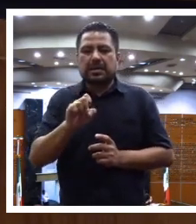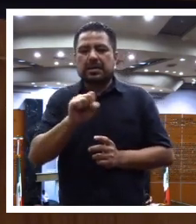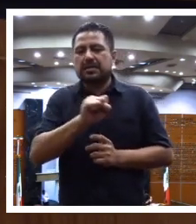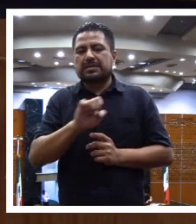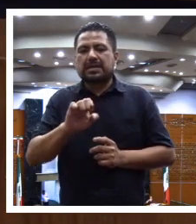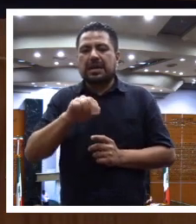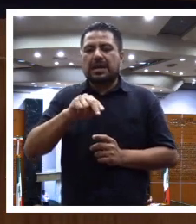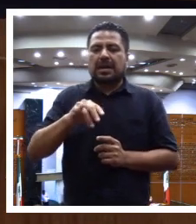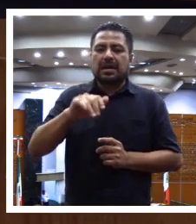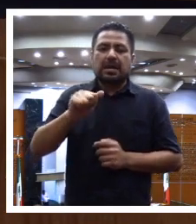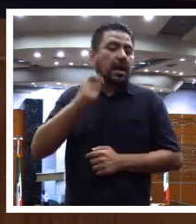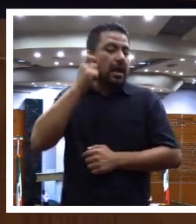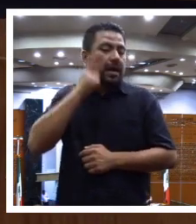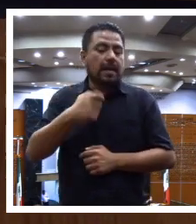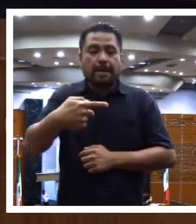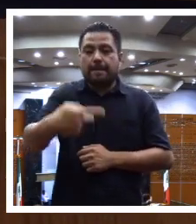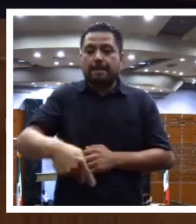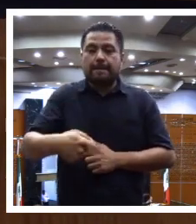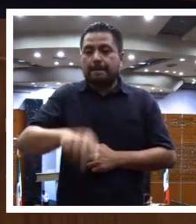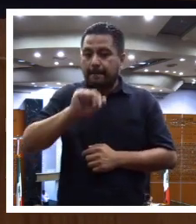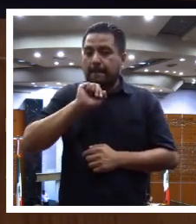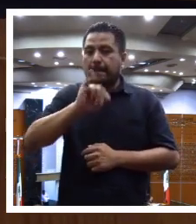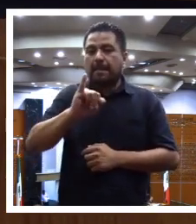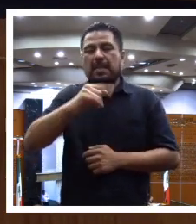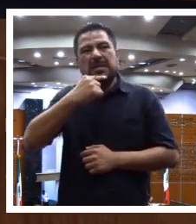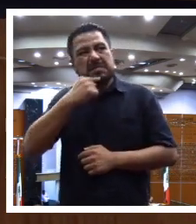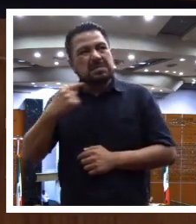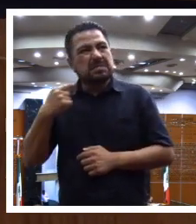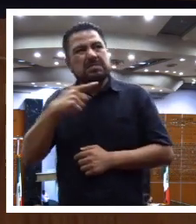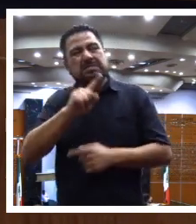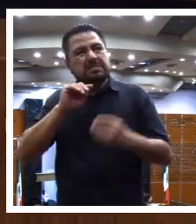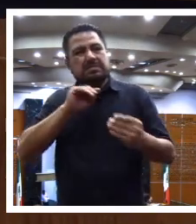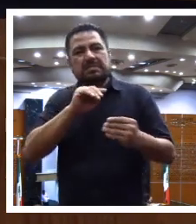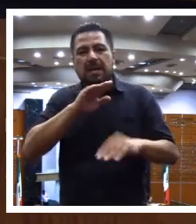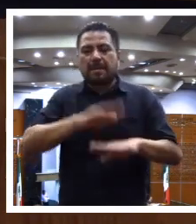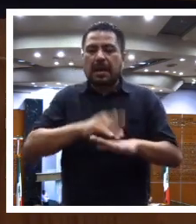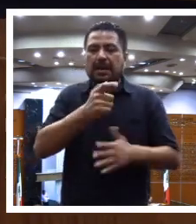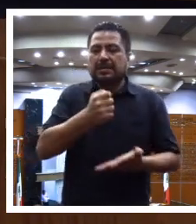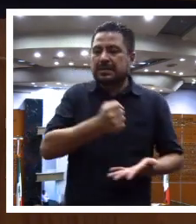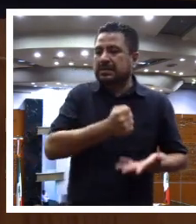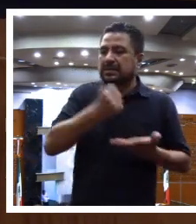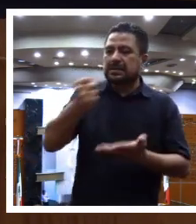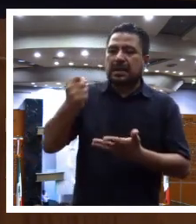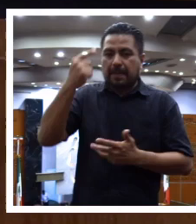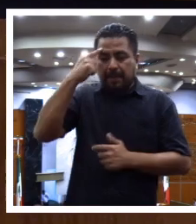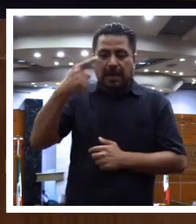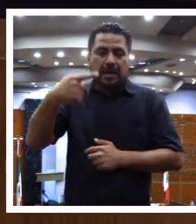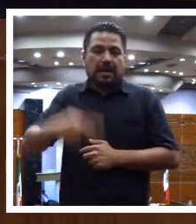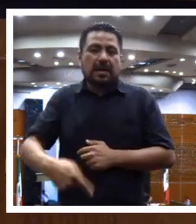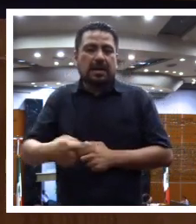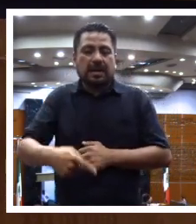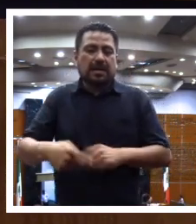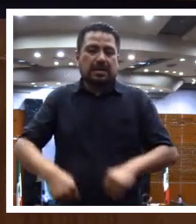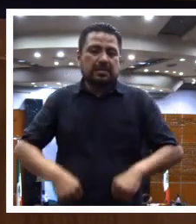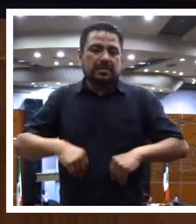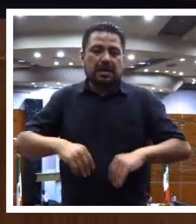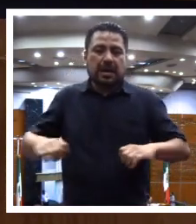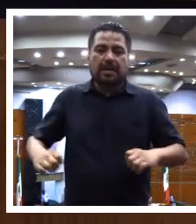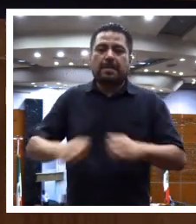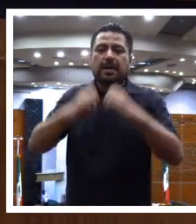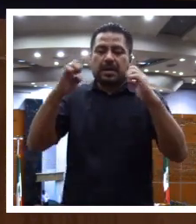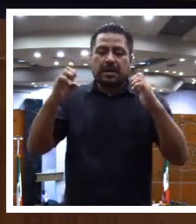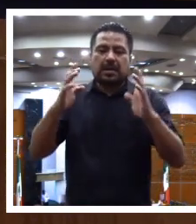Galarza Castro de Guerrero, que sí pugnaron por la asignación de un presupuesto para hacer frente a esta